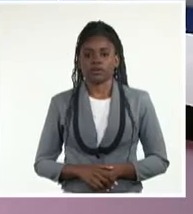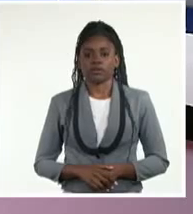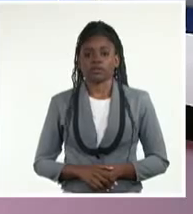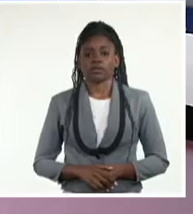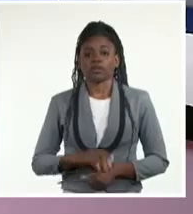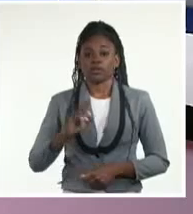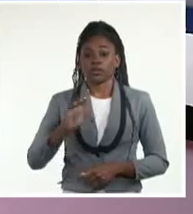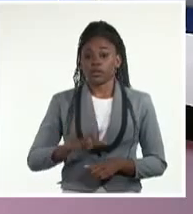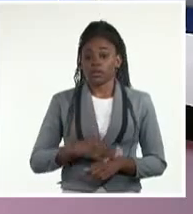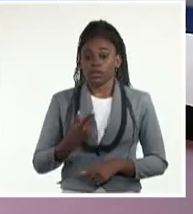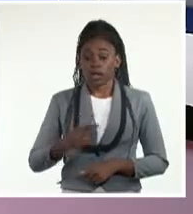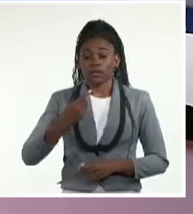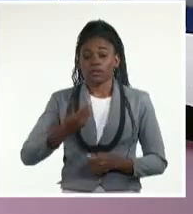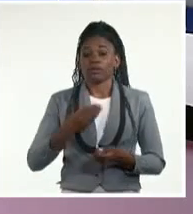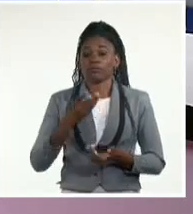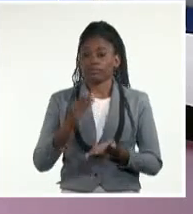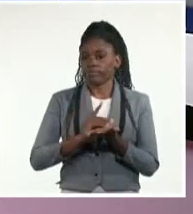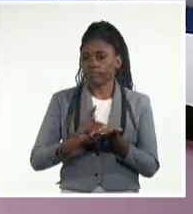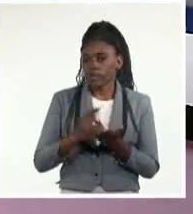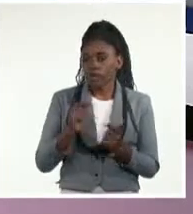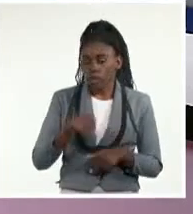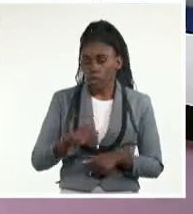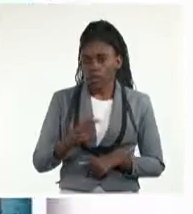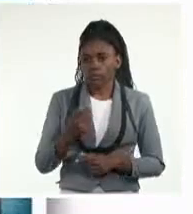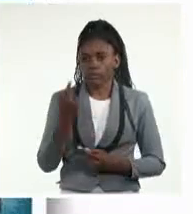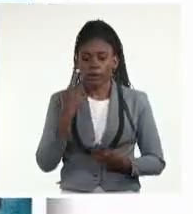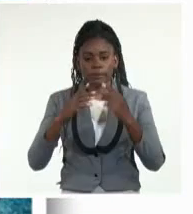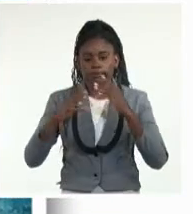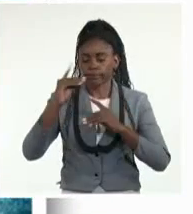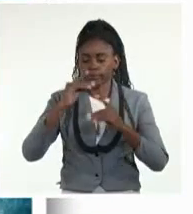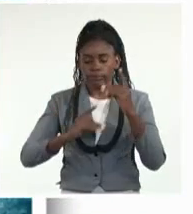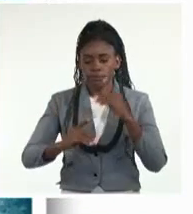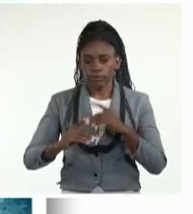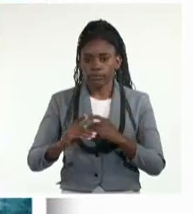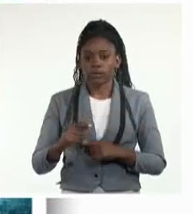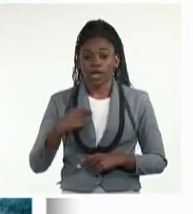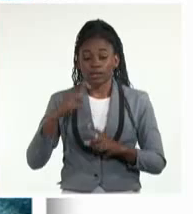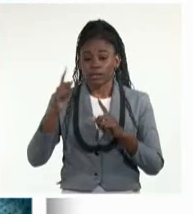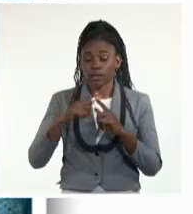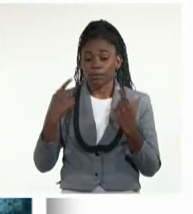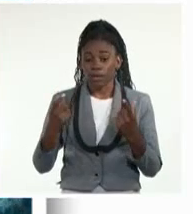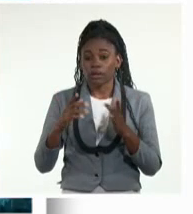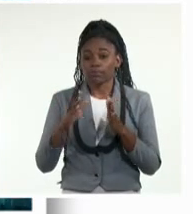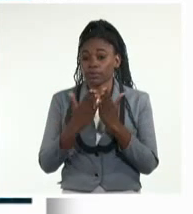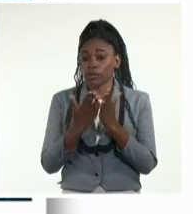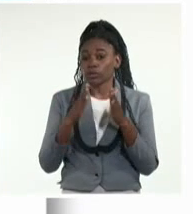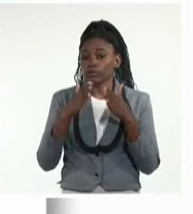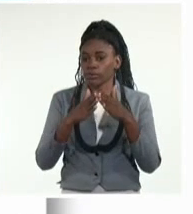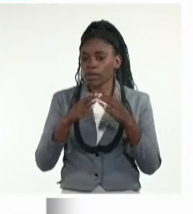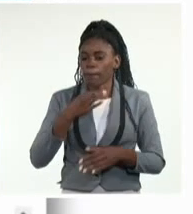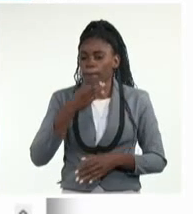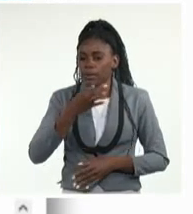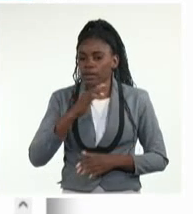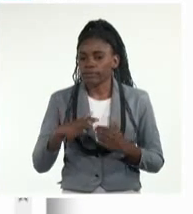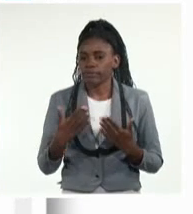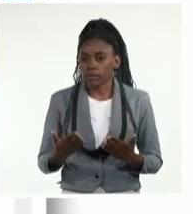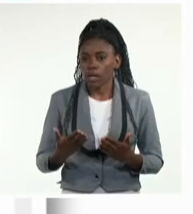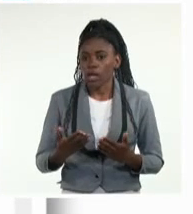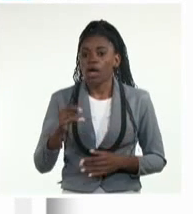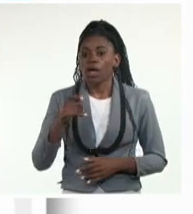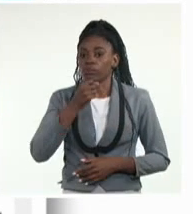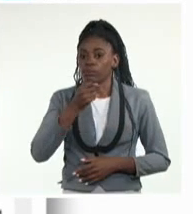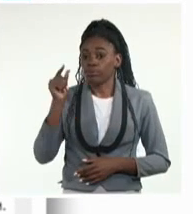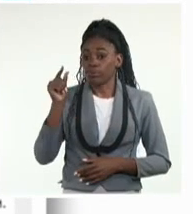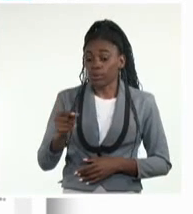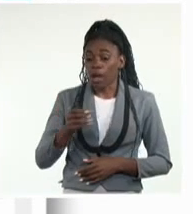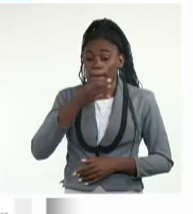de deuda que hoy son objeto de debate. Sobre el tema, el periódico Granma publica un texto del jurista Humberto López que